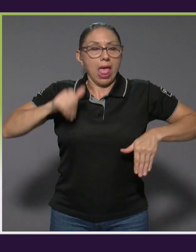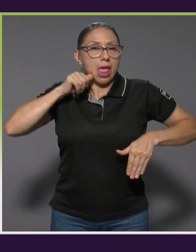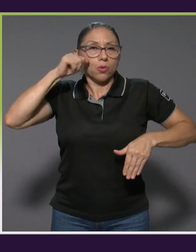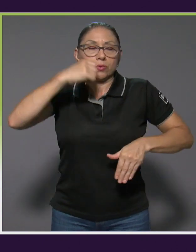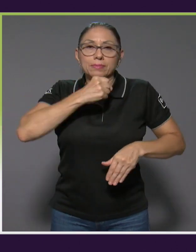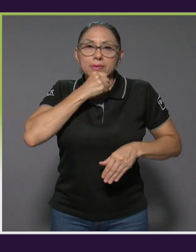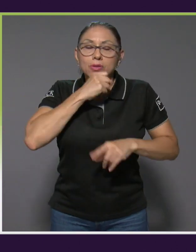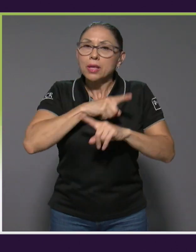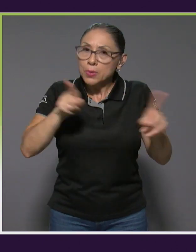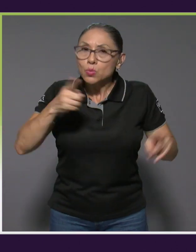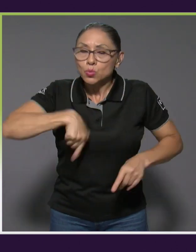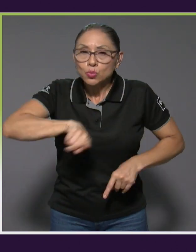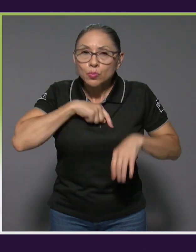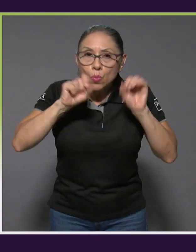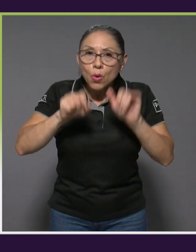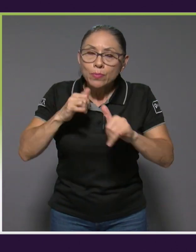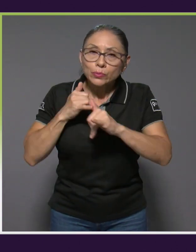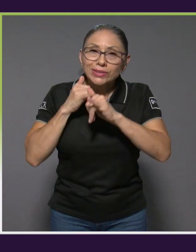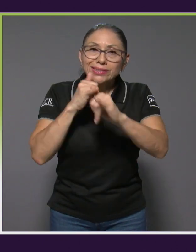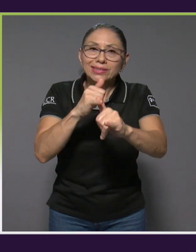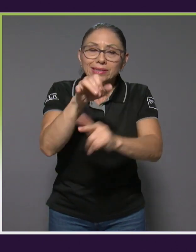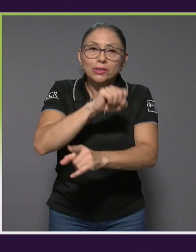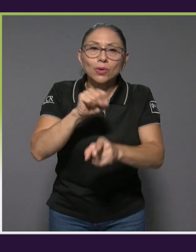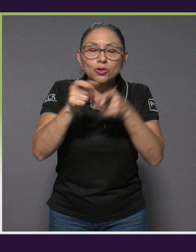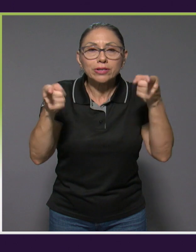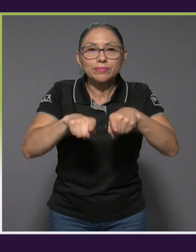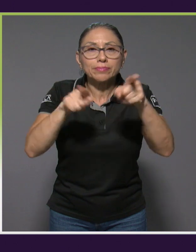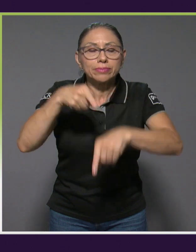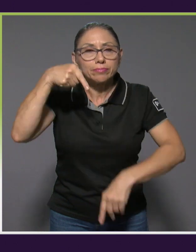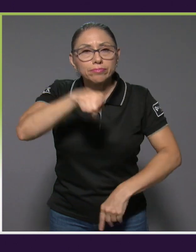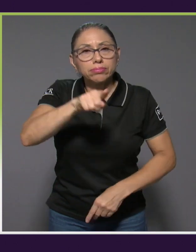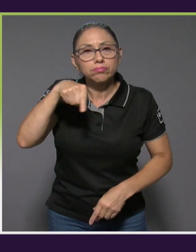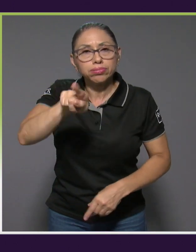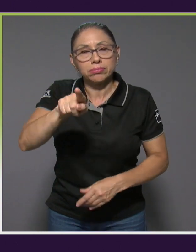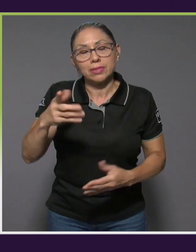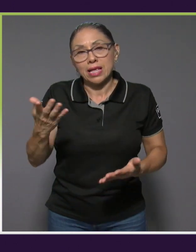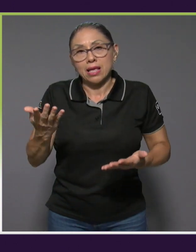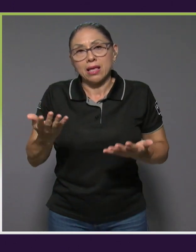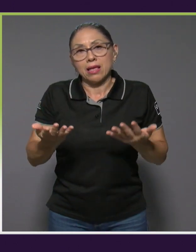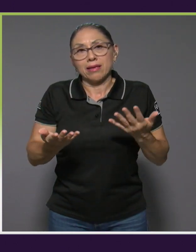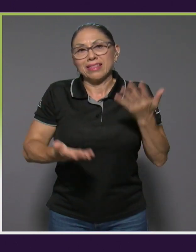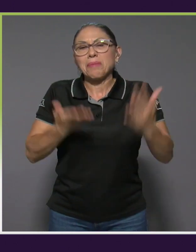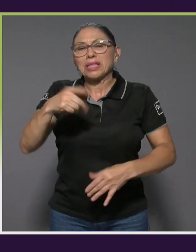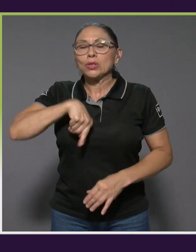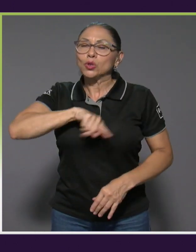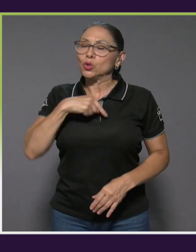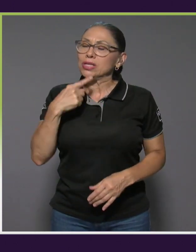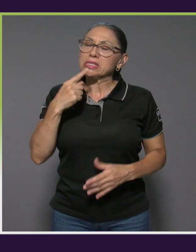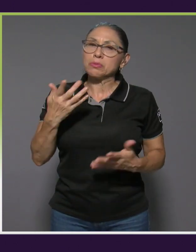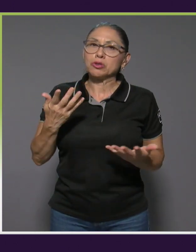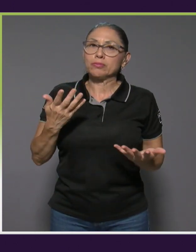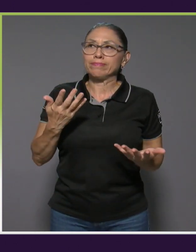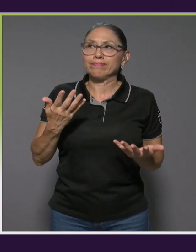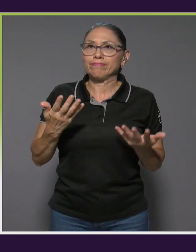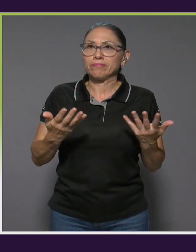también podemos denunciar situaciones de violencia, ¿verdad?, que de repente decimos, bueno, ¿por qué no denunció a esta persona, verdad? No sabemos